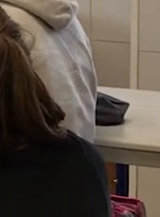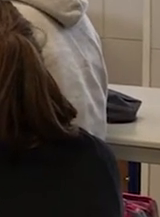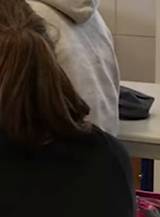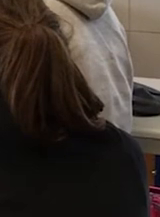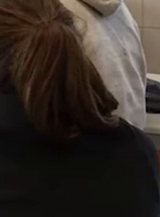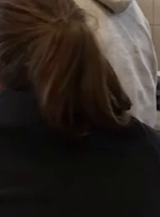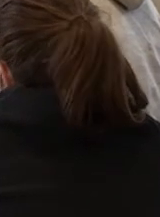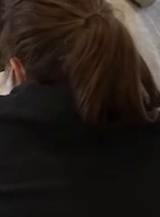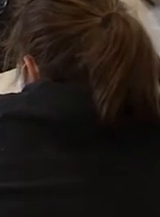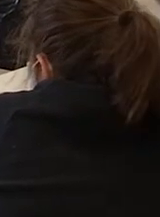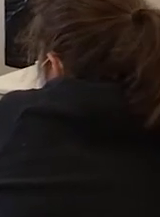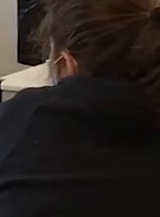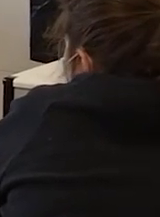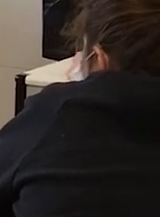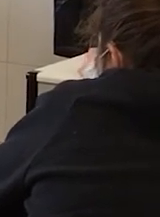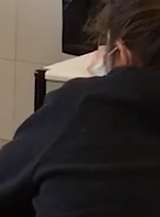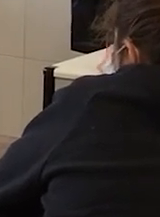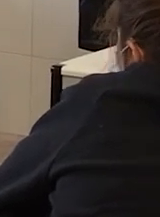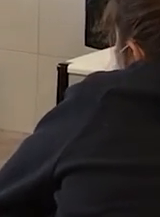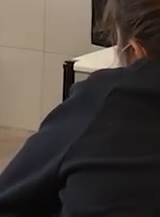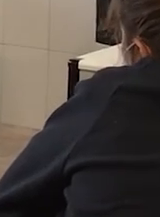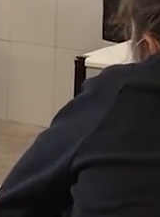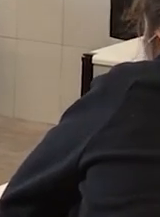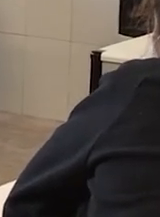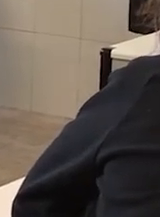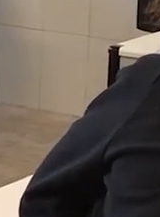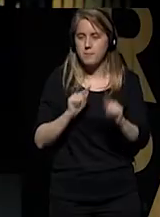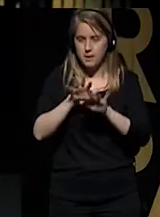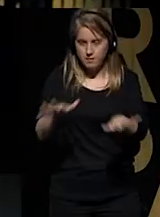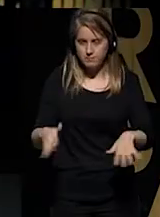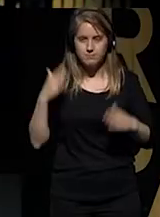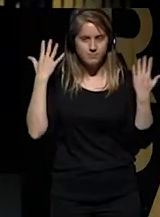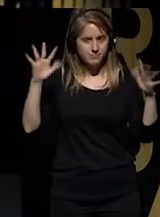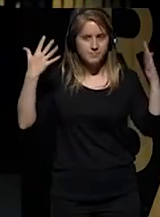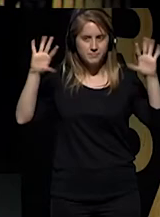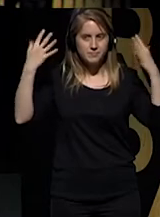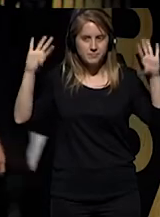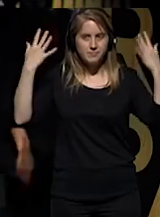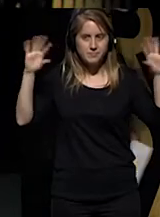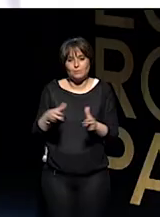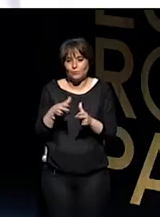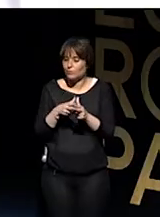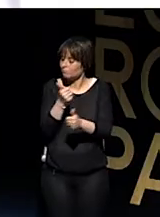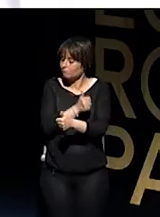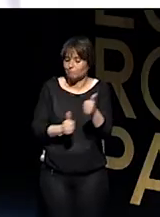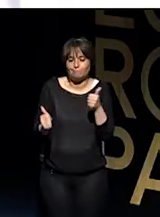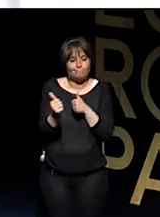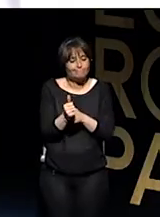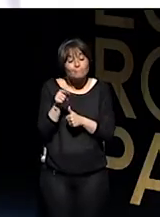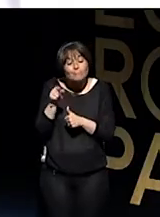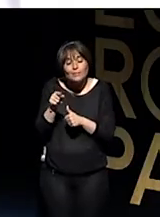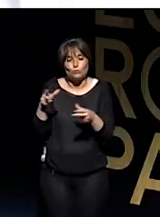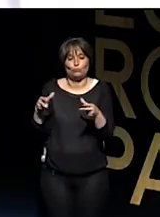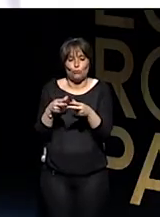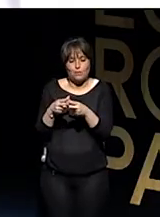En una sociedad democrática, la clave es el pueblo y la clave es la ciudadanía. Y la ciudadanía hay que